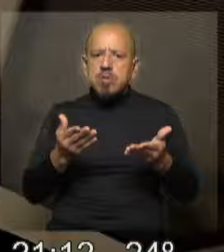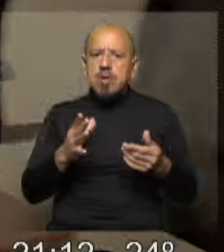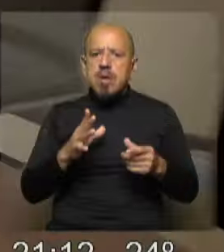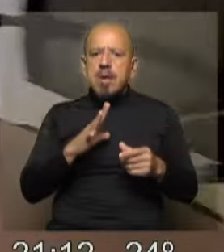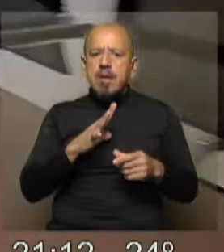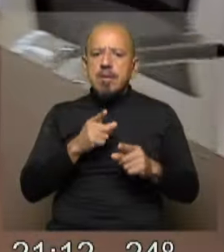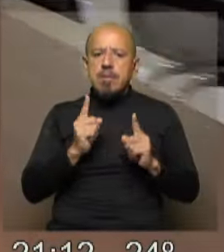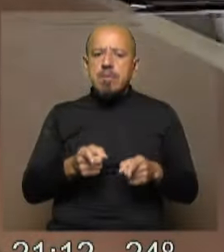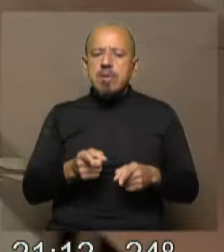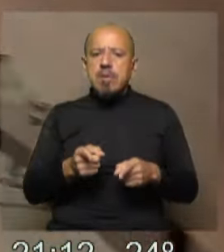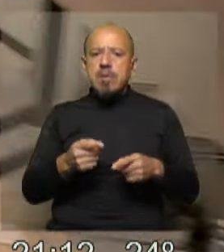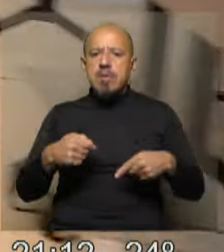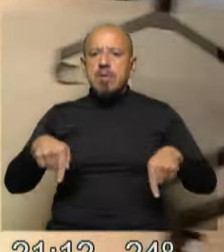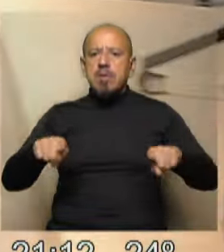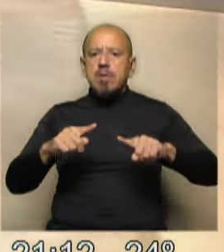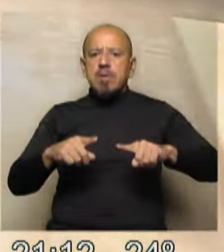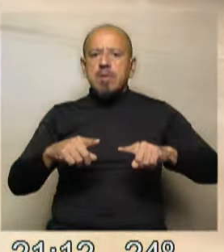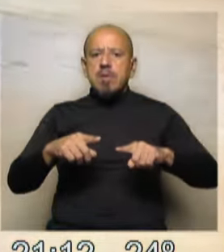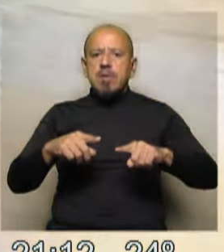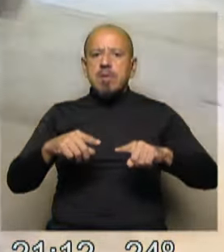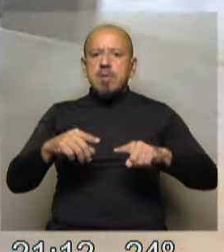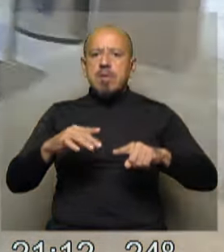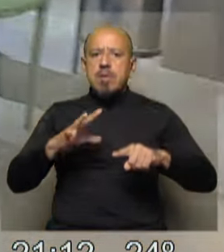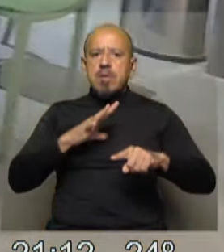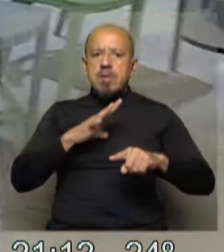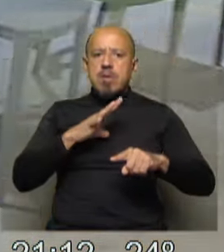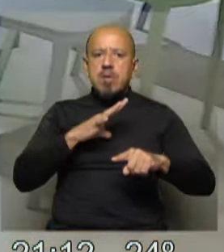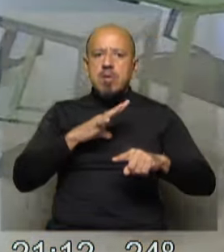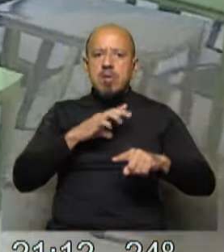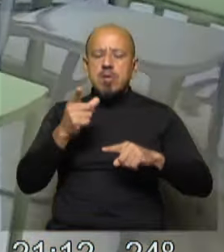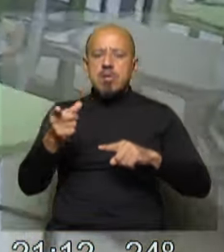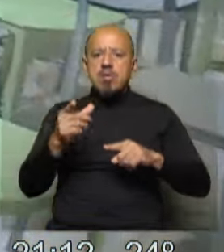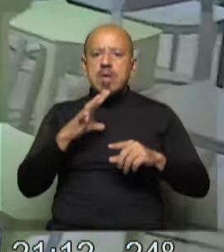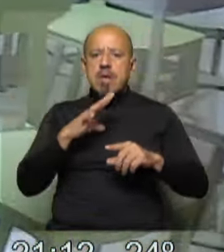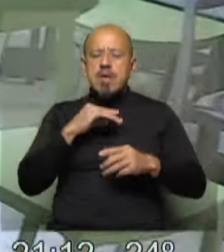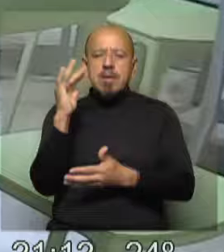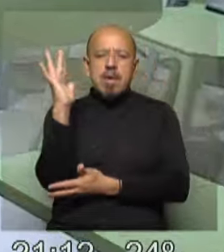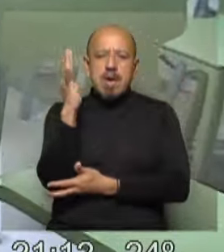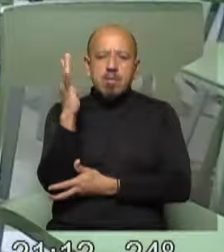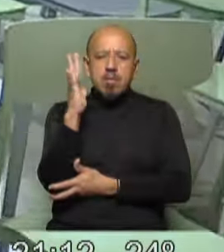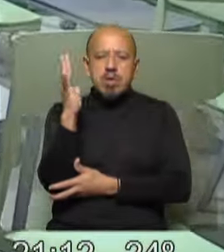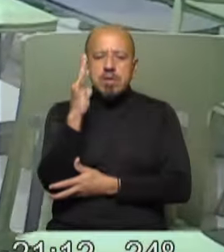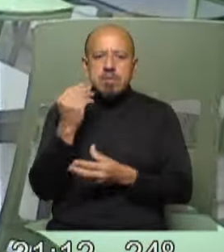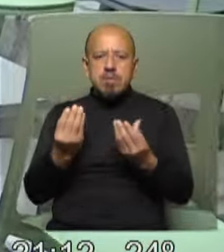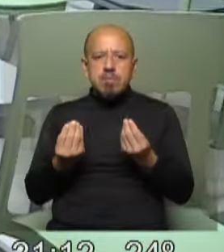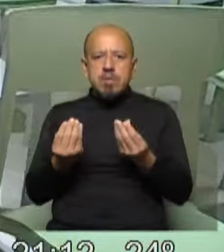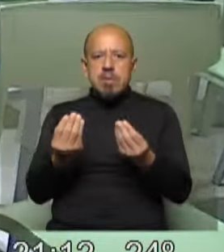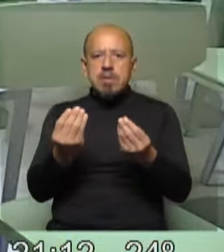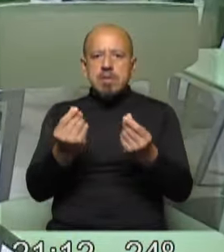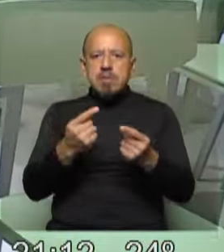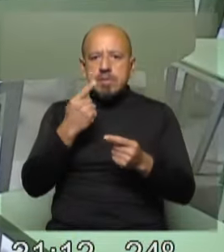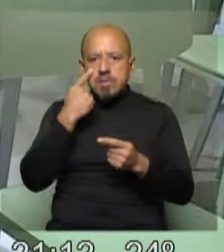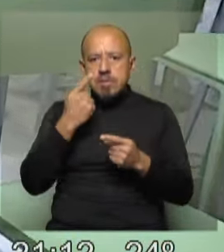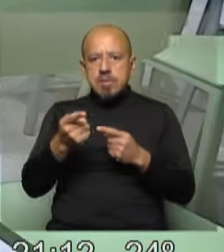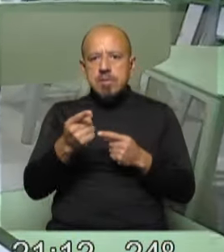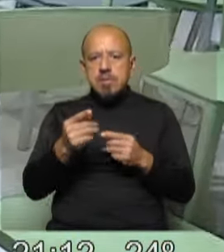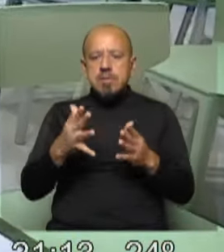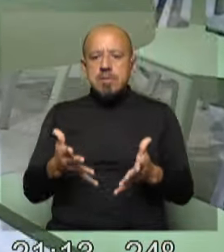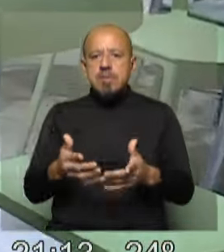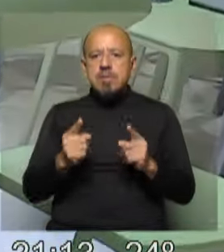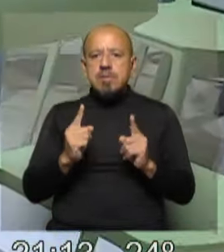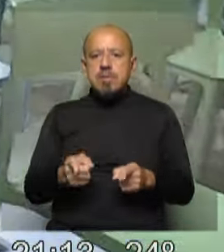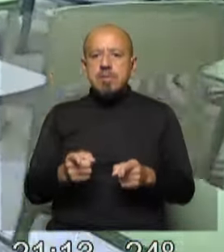hay un pulmón ahí en el centro con unos verdes hermosos y tiene toda esa explanada de afuera que